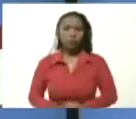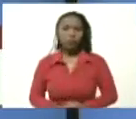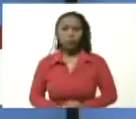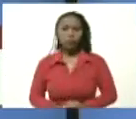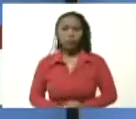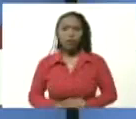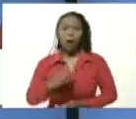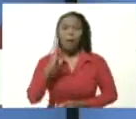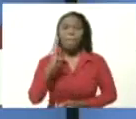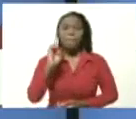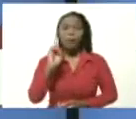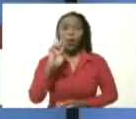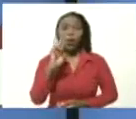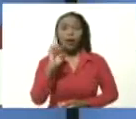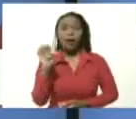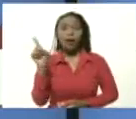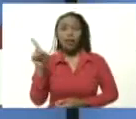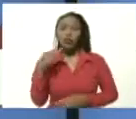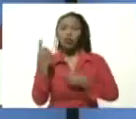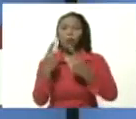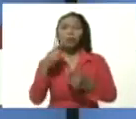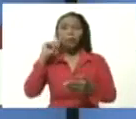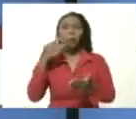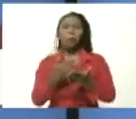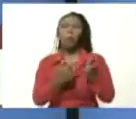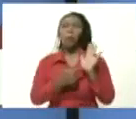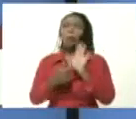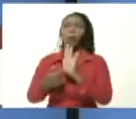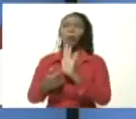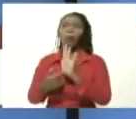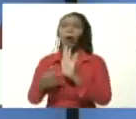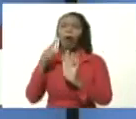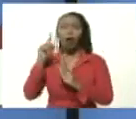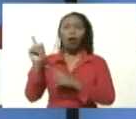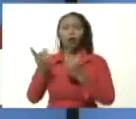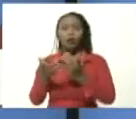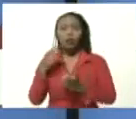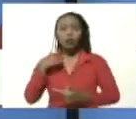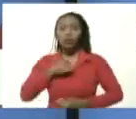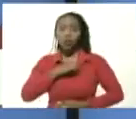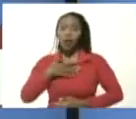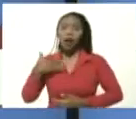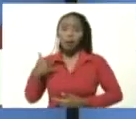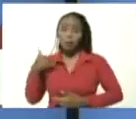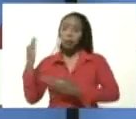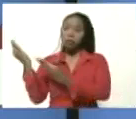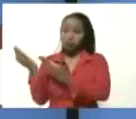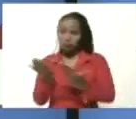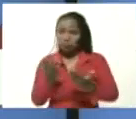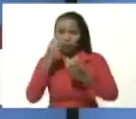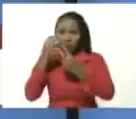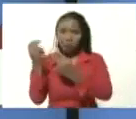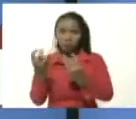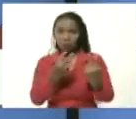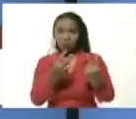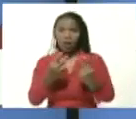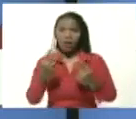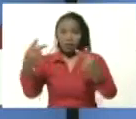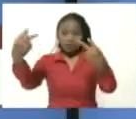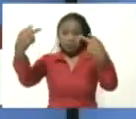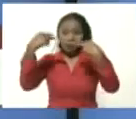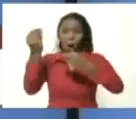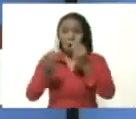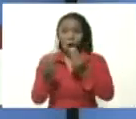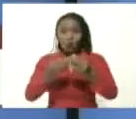Borrell lo que está justificándose. Nosotros queremos que vengan todos los que quieren venir y vean unas elecciones, como se hacen